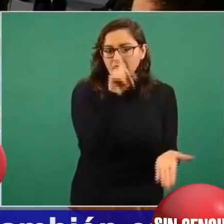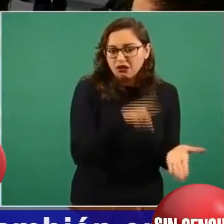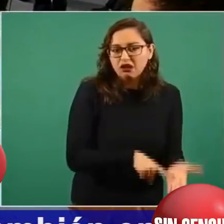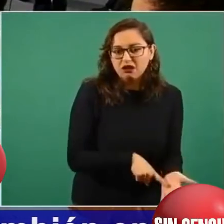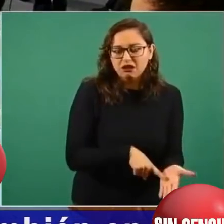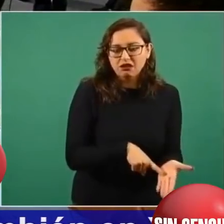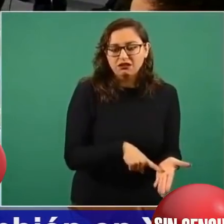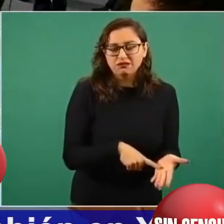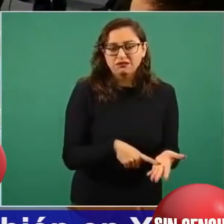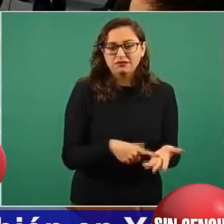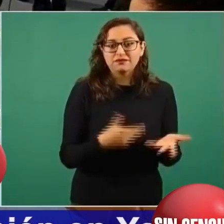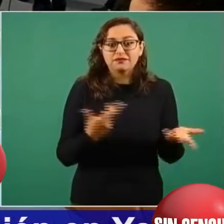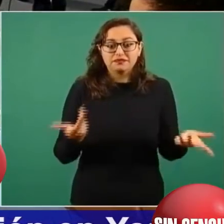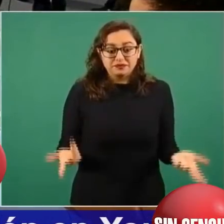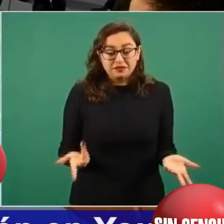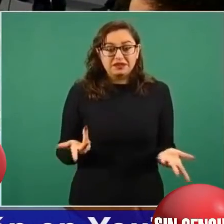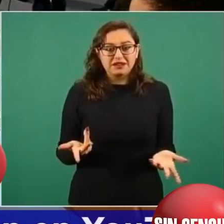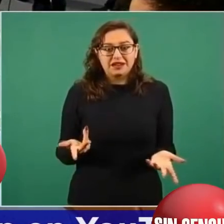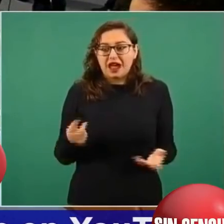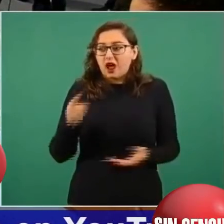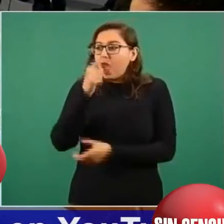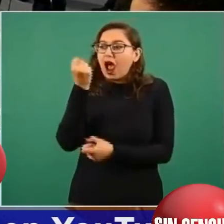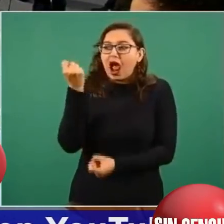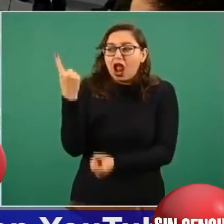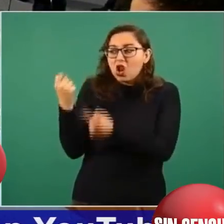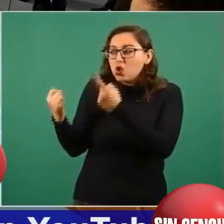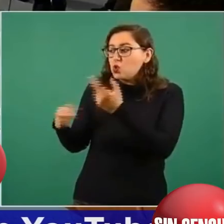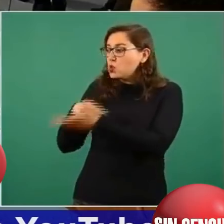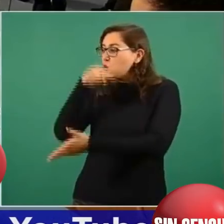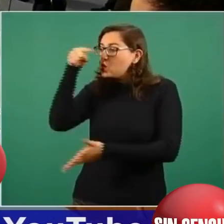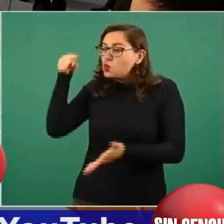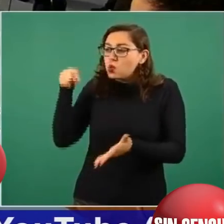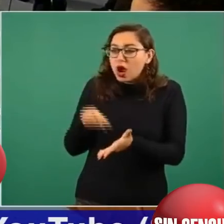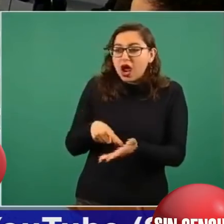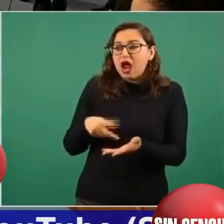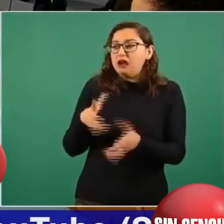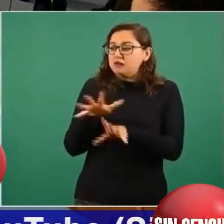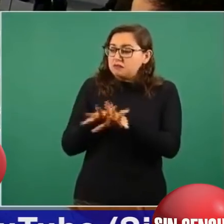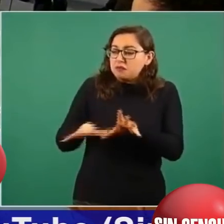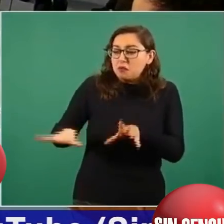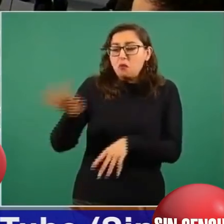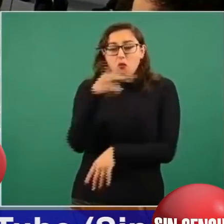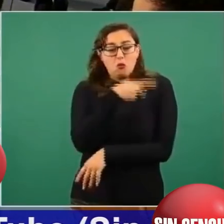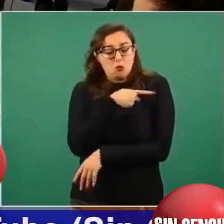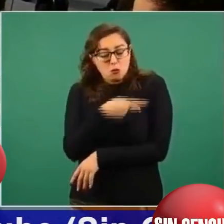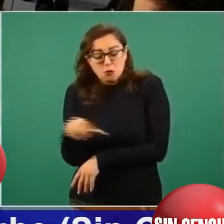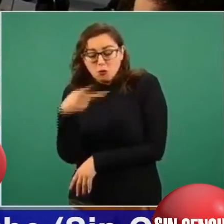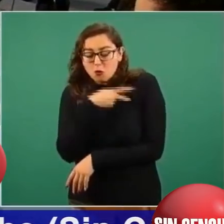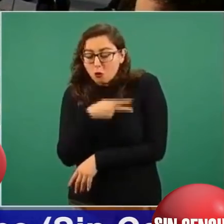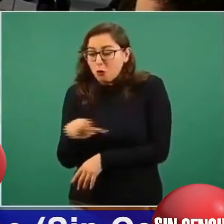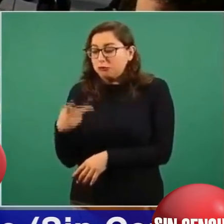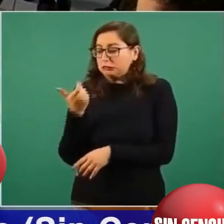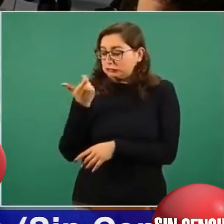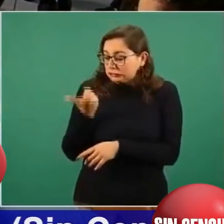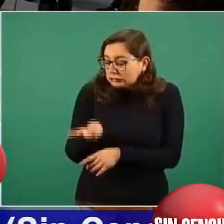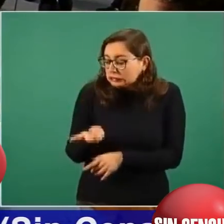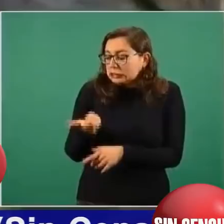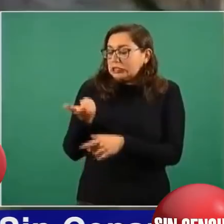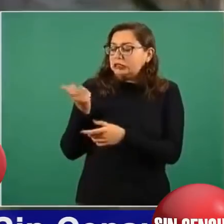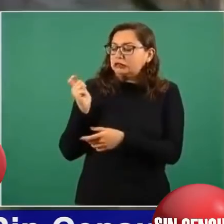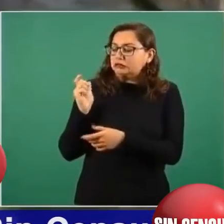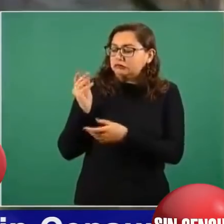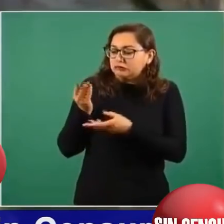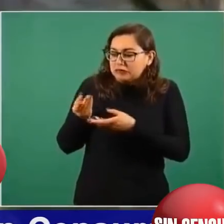veces el padre de familia lleva un peso más a la casa y con ilusión cambian a sus hijos a